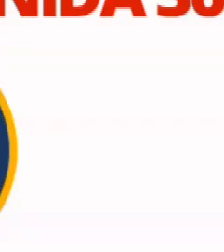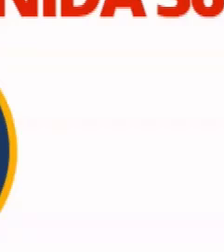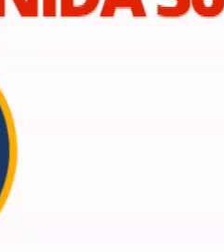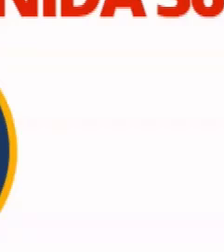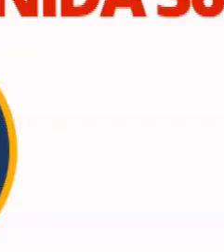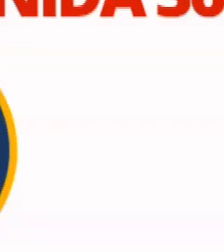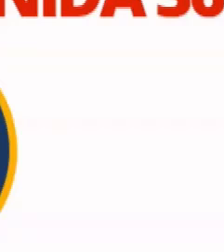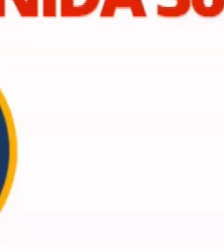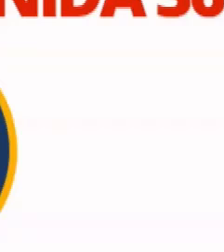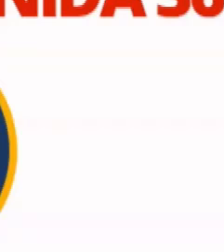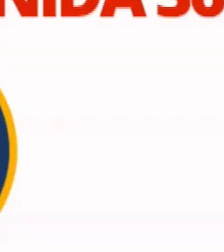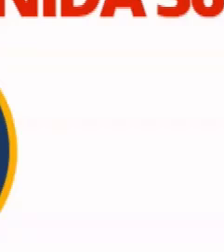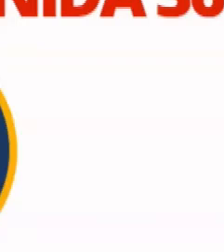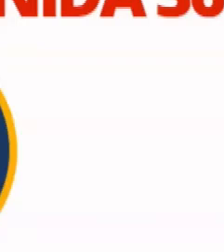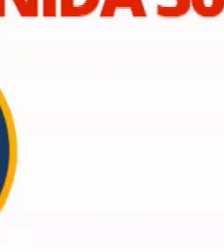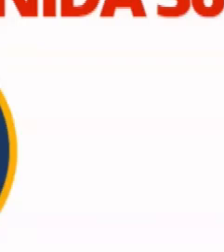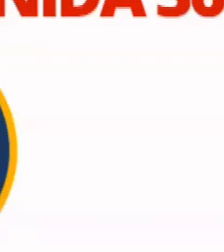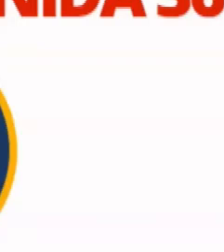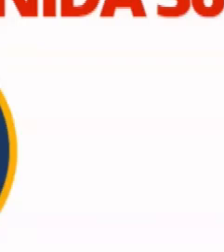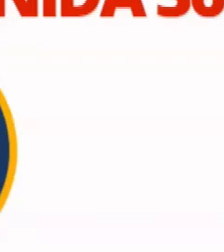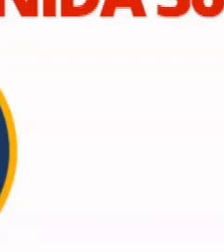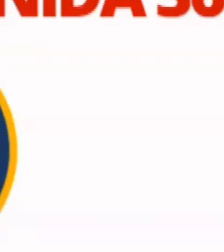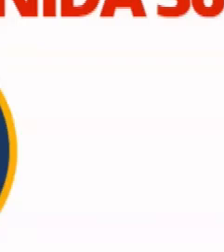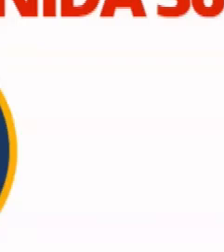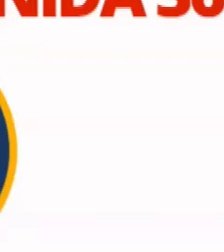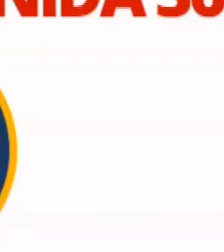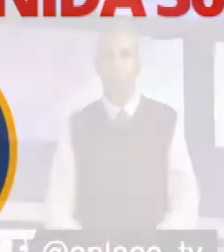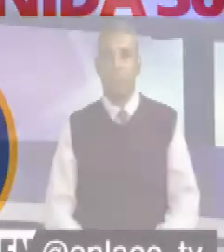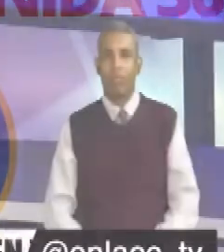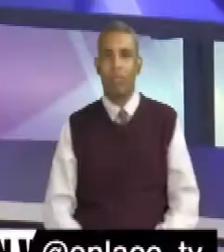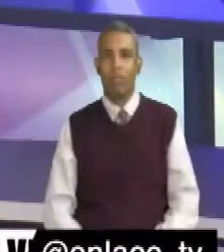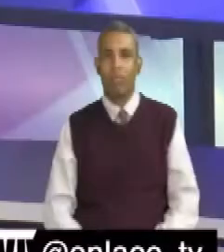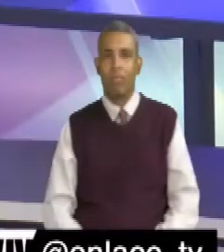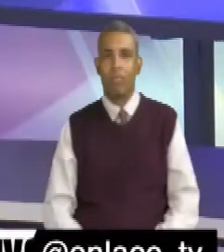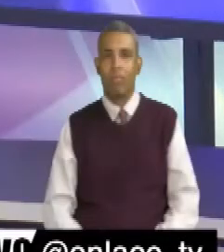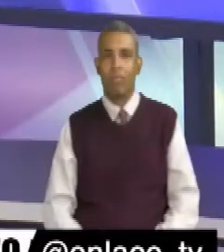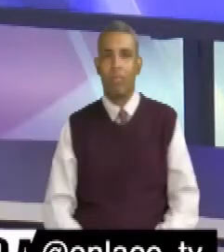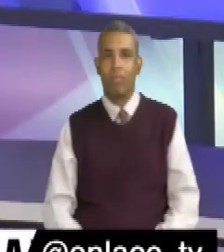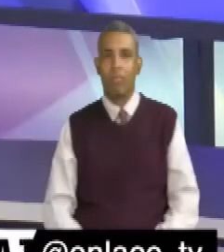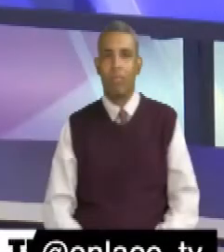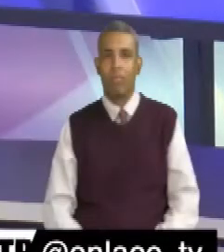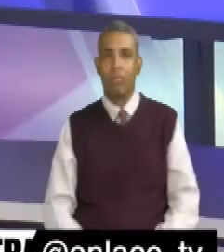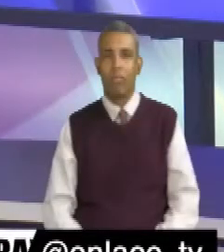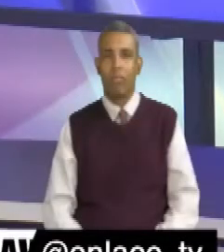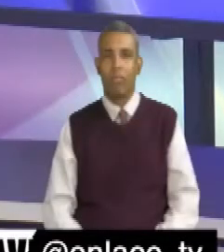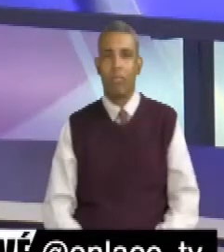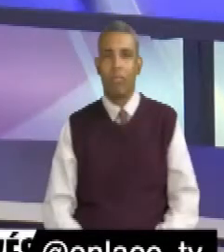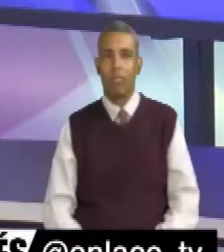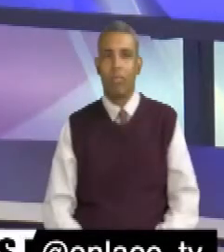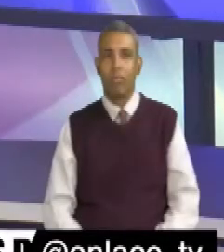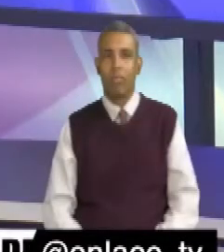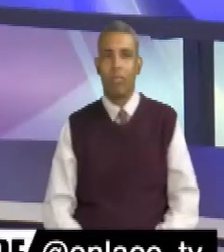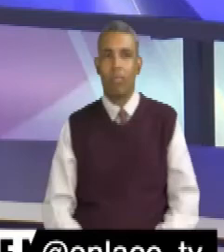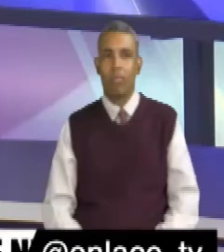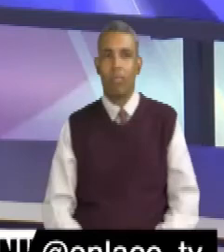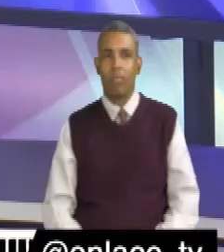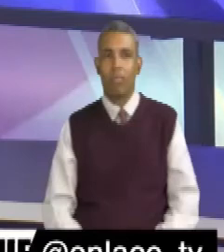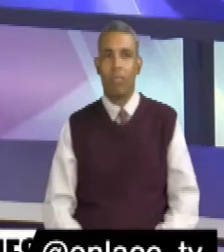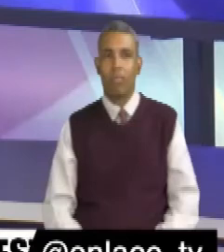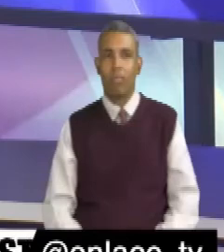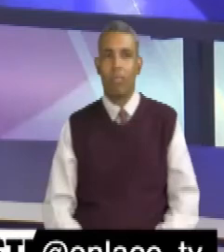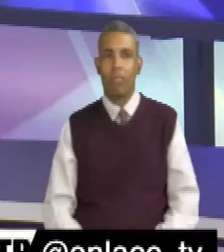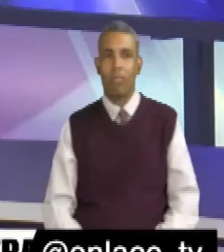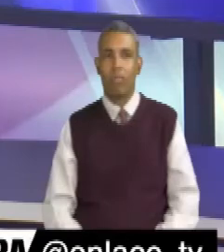vida ahora también en su nueva sede en la avenida 36. Los dejamos entonces en esta presente